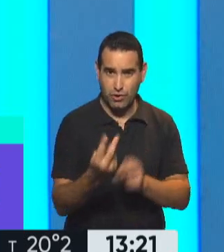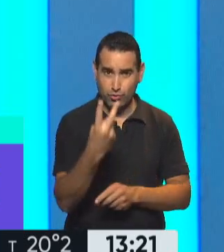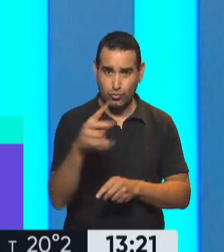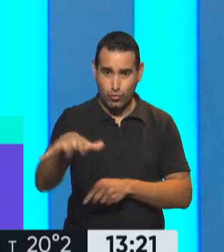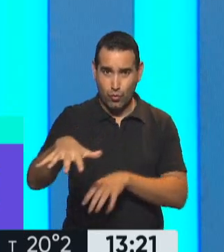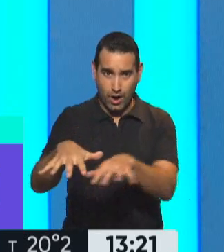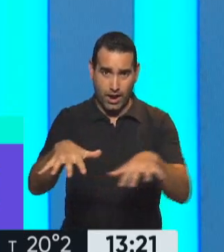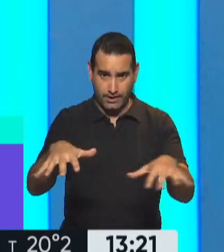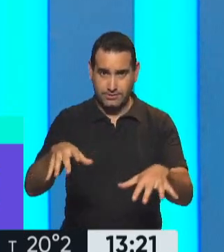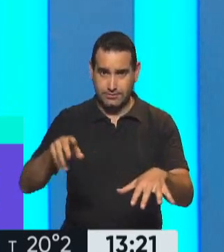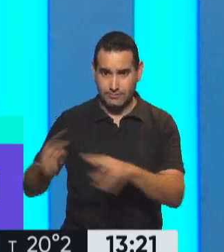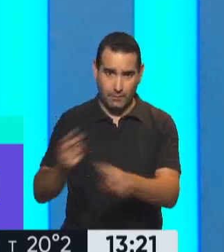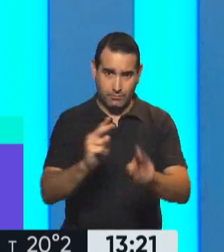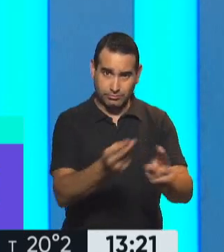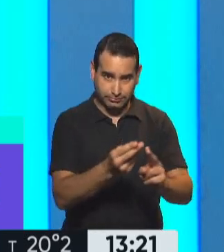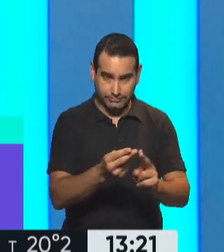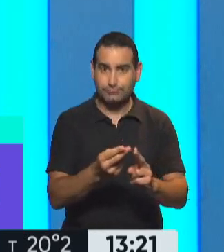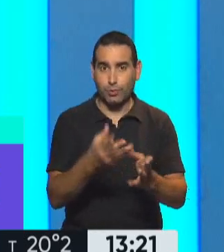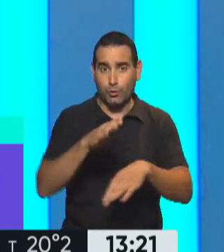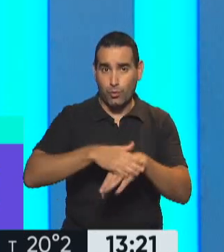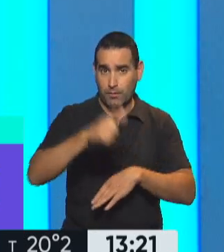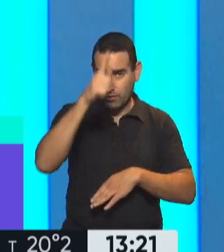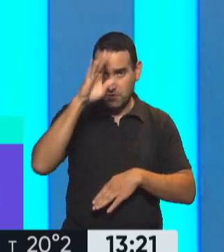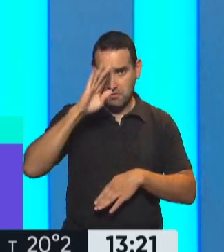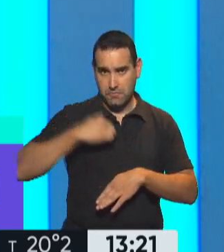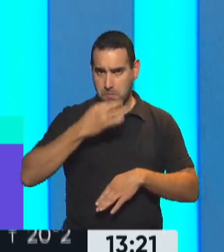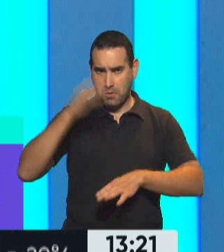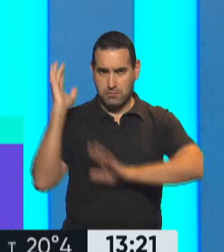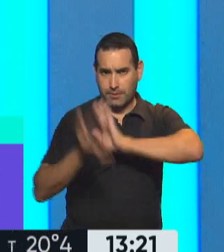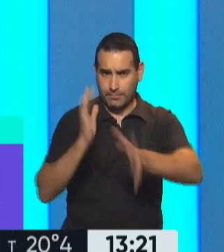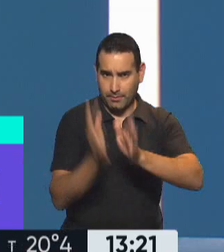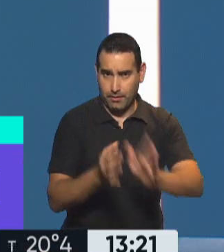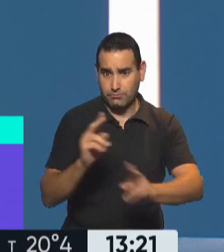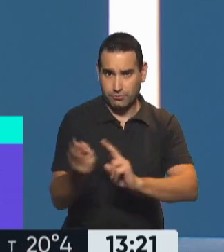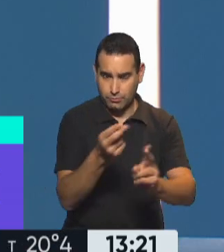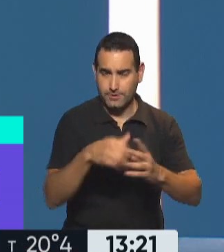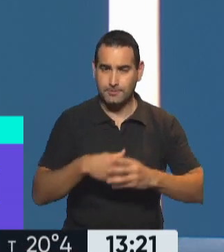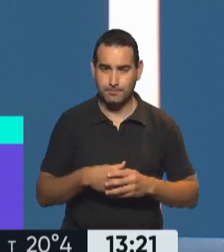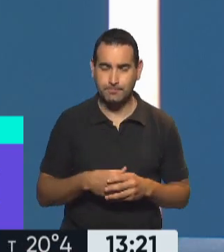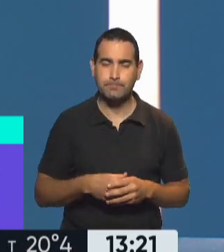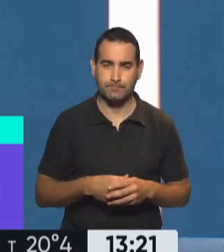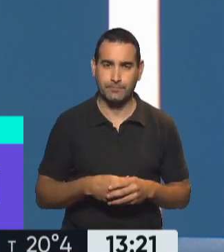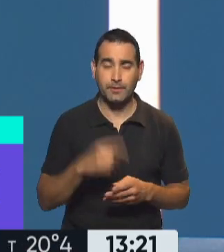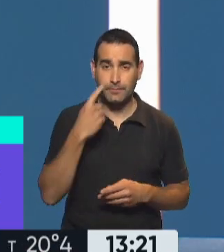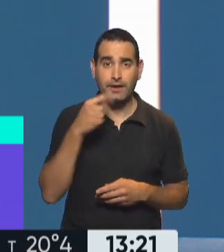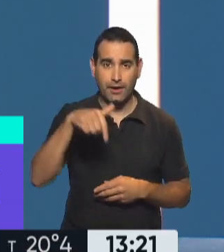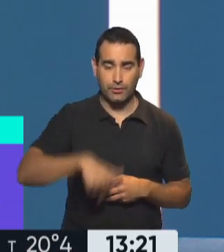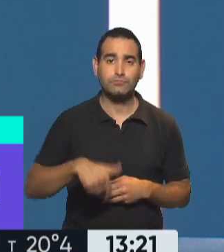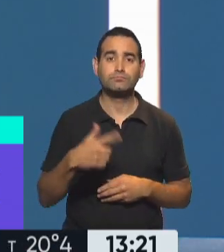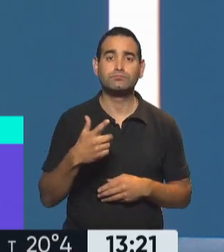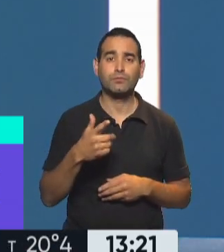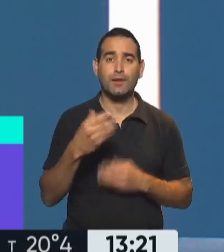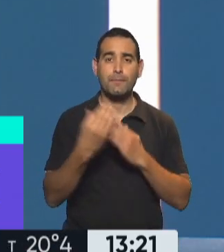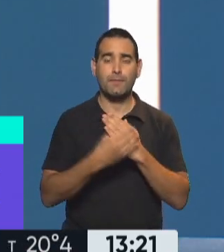Sencata, dos hechos en los cuales la represión se cobró varias vidas de los manifestantes, ¿no? Vamos a compartir, si te parece, Raúl, la opinión